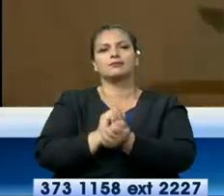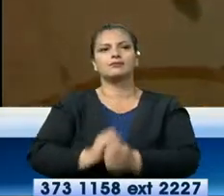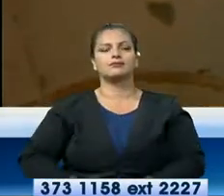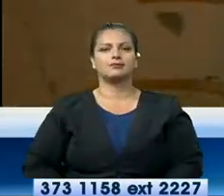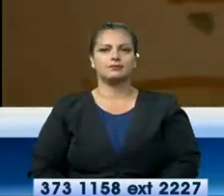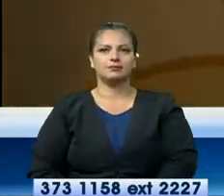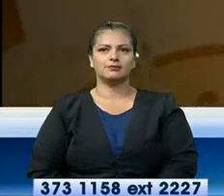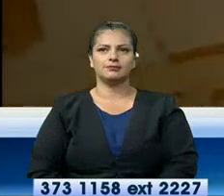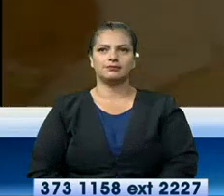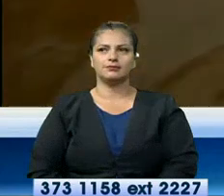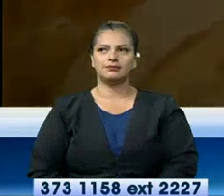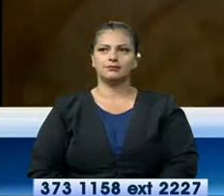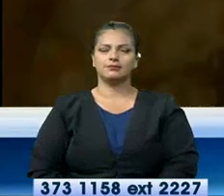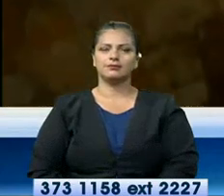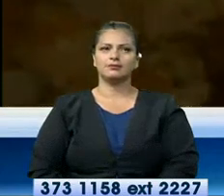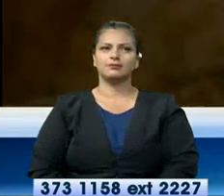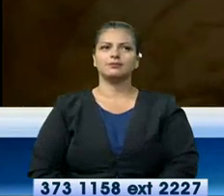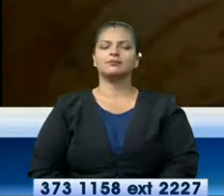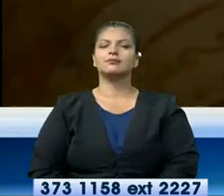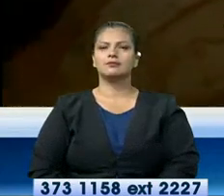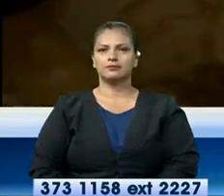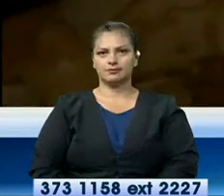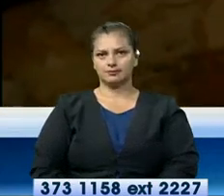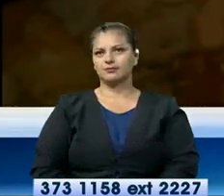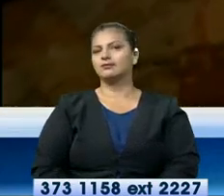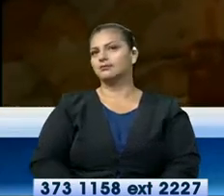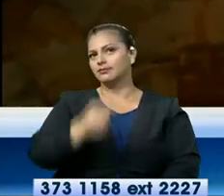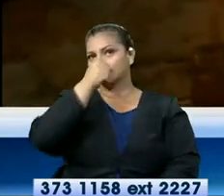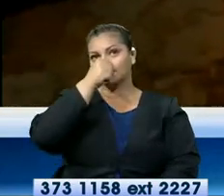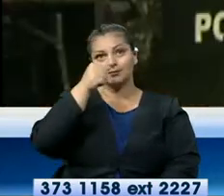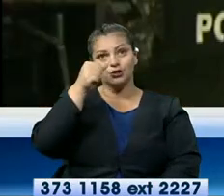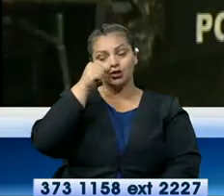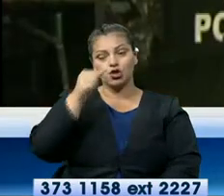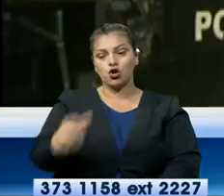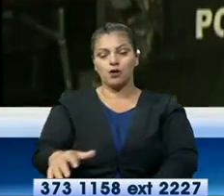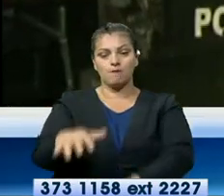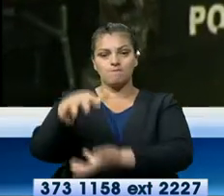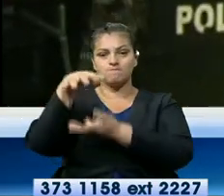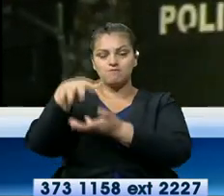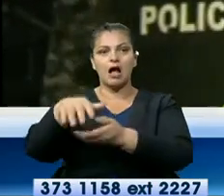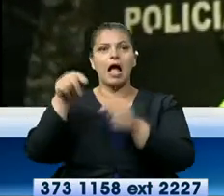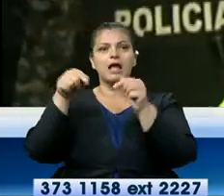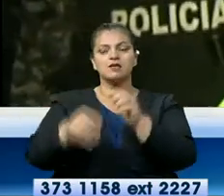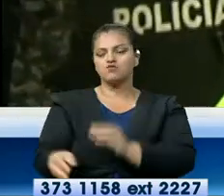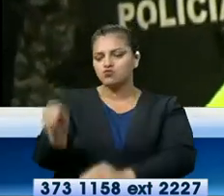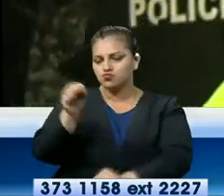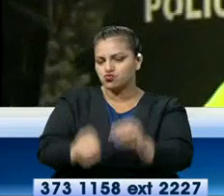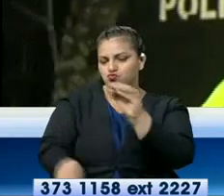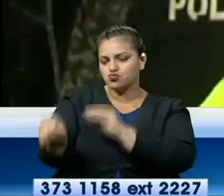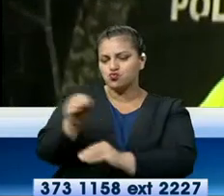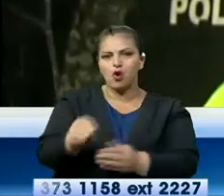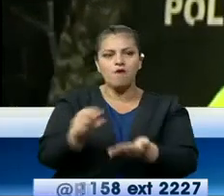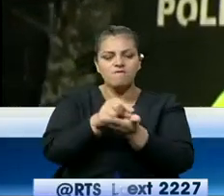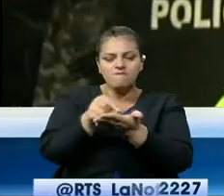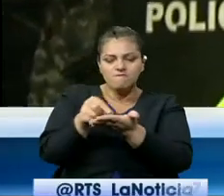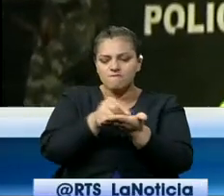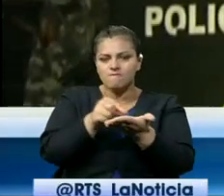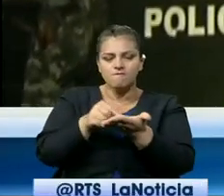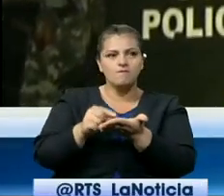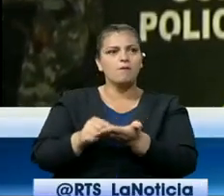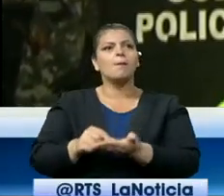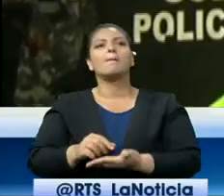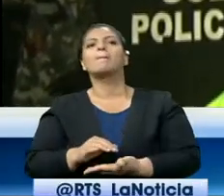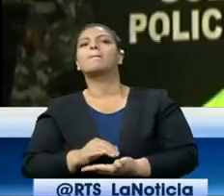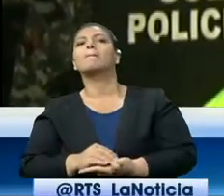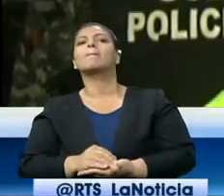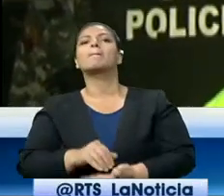detención. Ahí preparaban la sustancia, organizaban las dosis y tenían provistas para la distribución a quienes venían